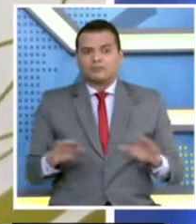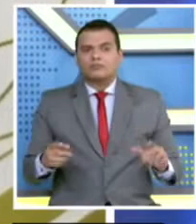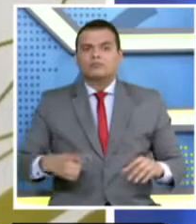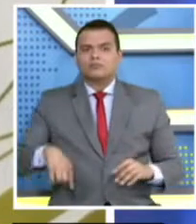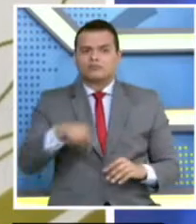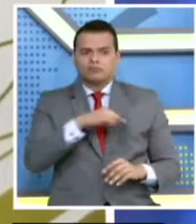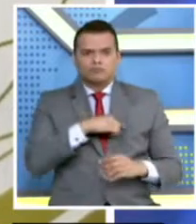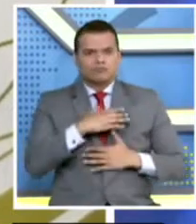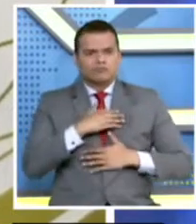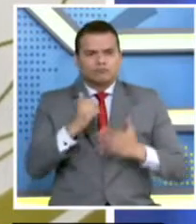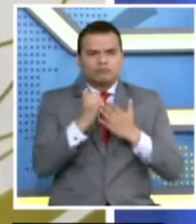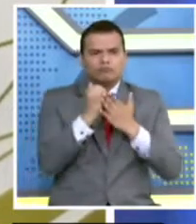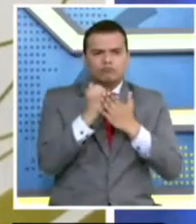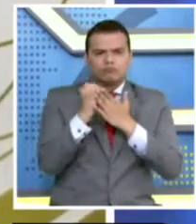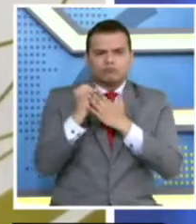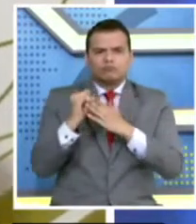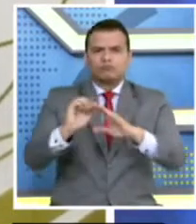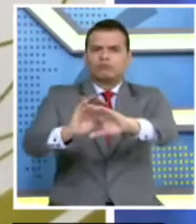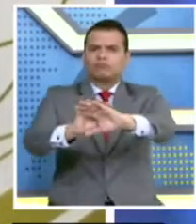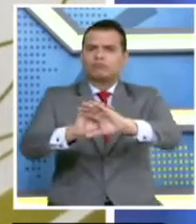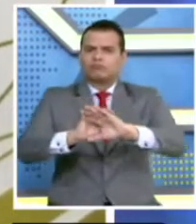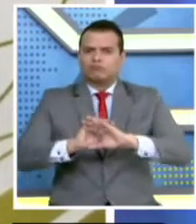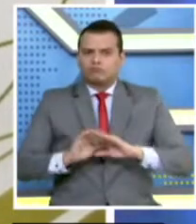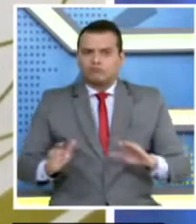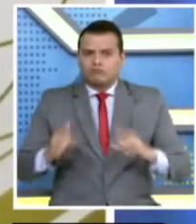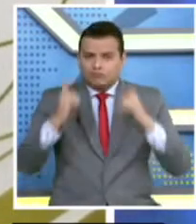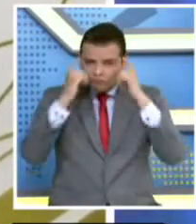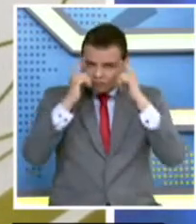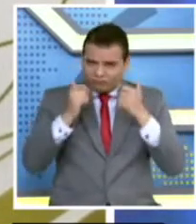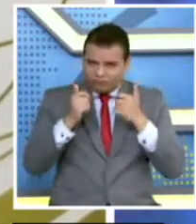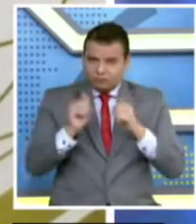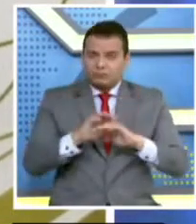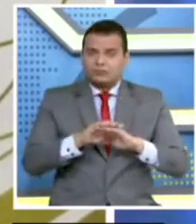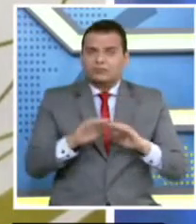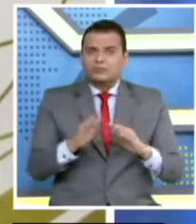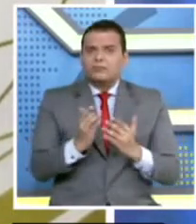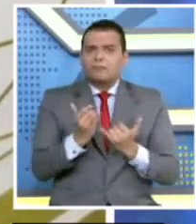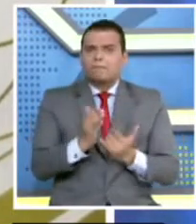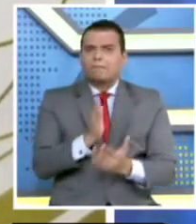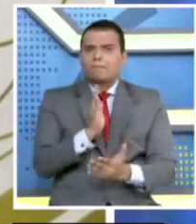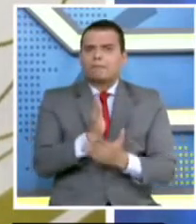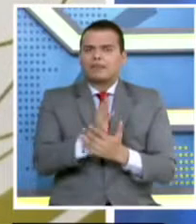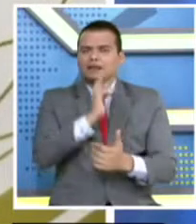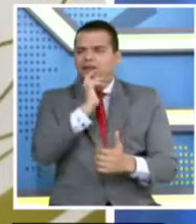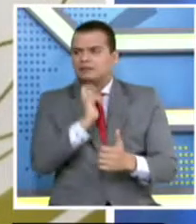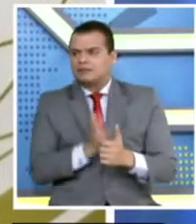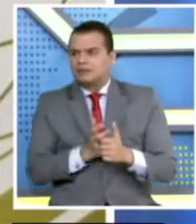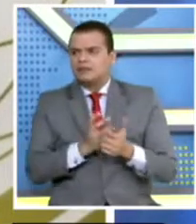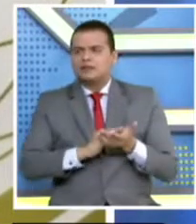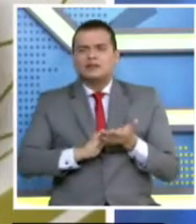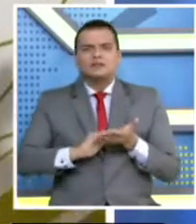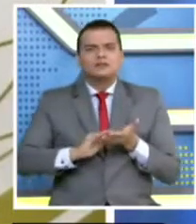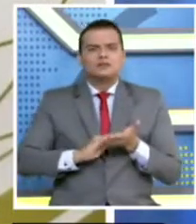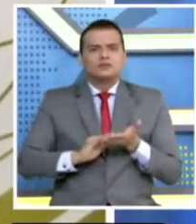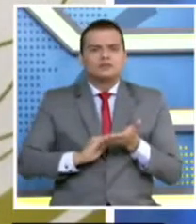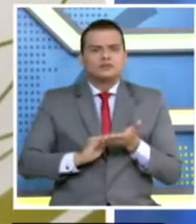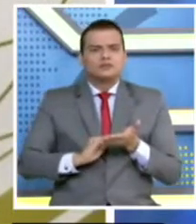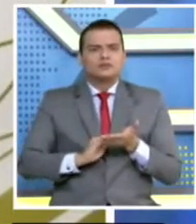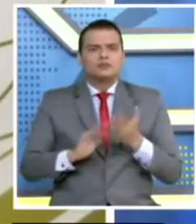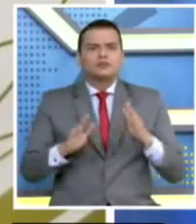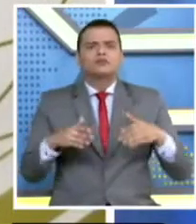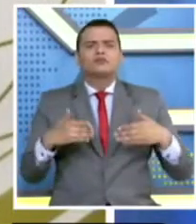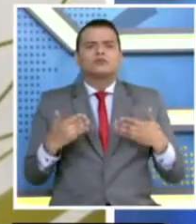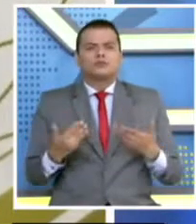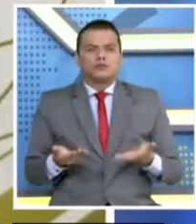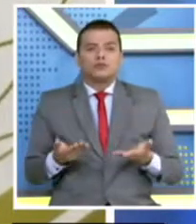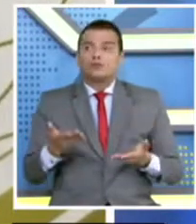ayudar en la vida espiritual, en la salud mental. La única manera de pasar este momento difícil para los vallecaucanos, los colombianos y el mundo entero